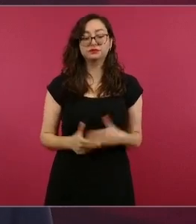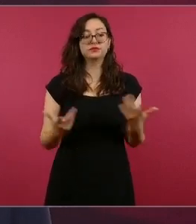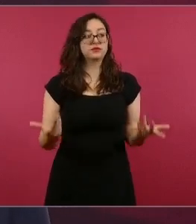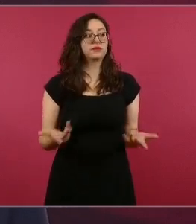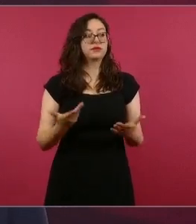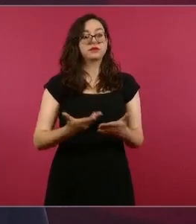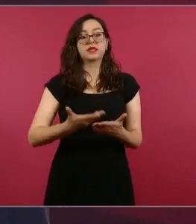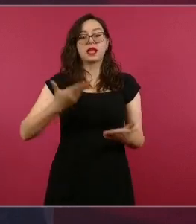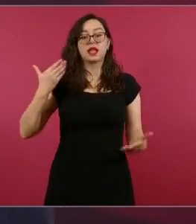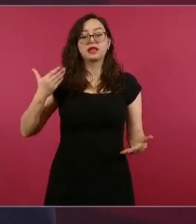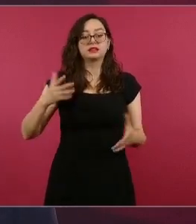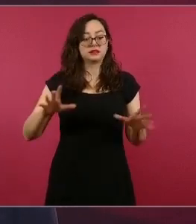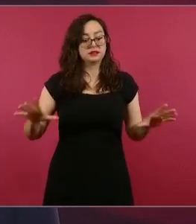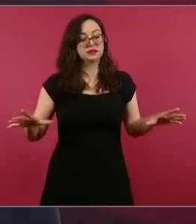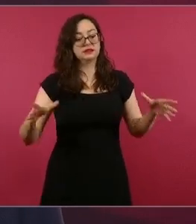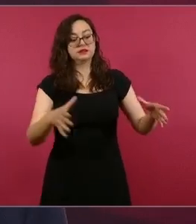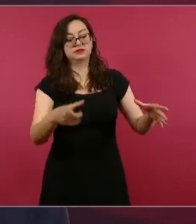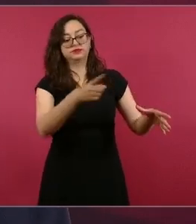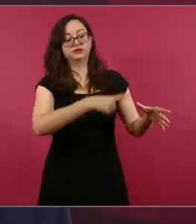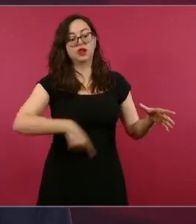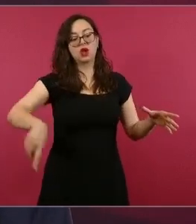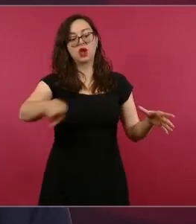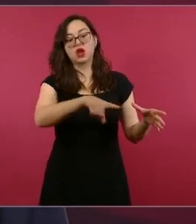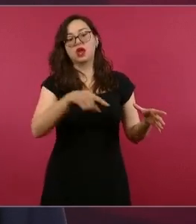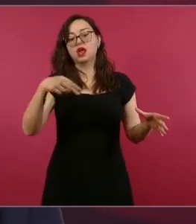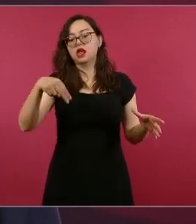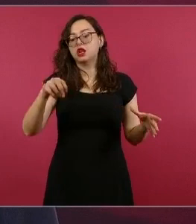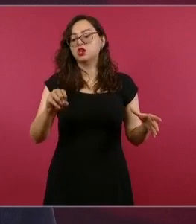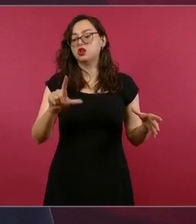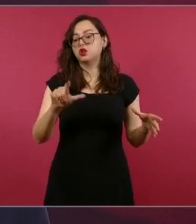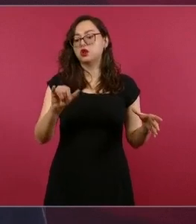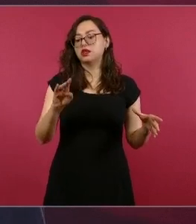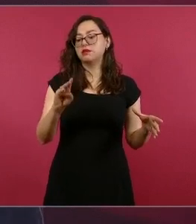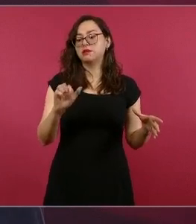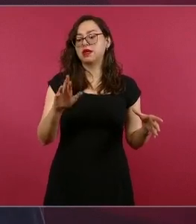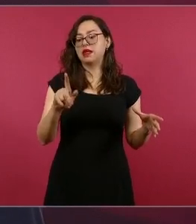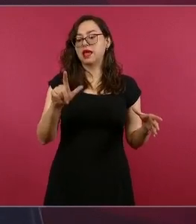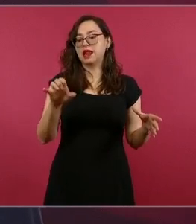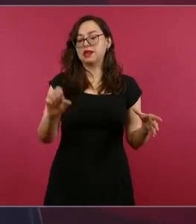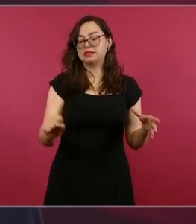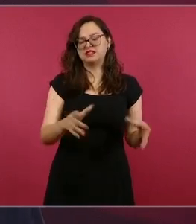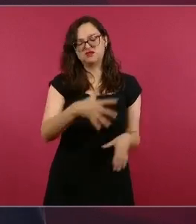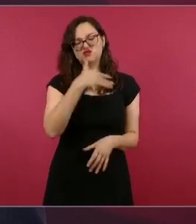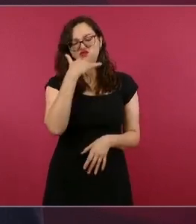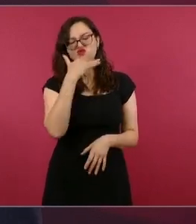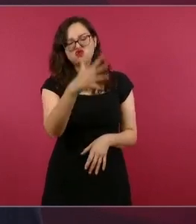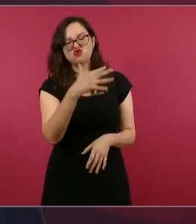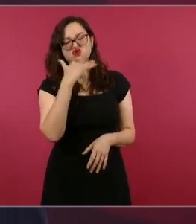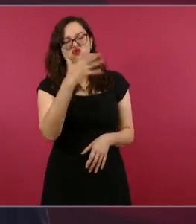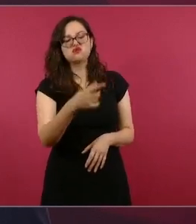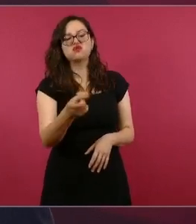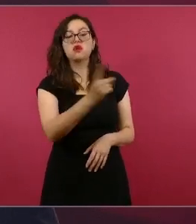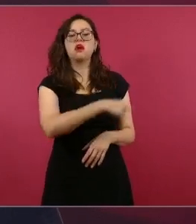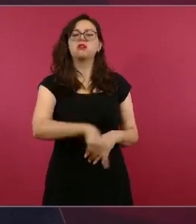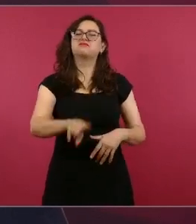querían que se acabara con la historia, el fin de la historia. Nosotros no,